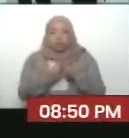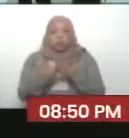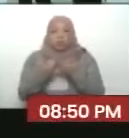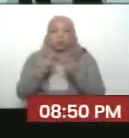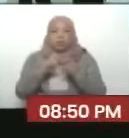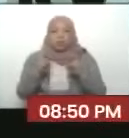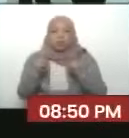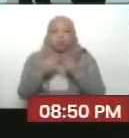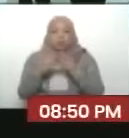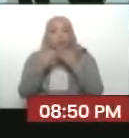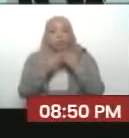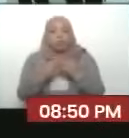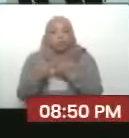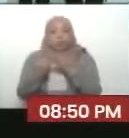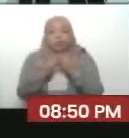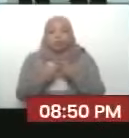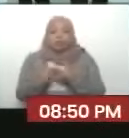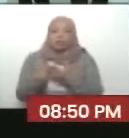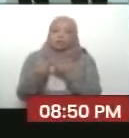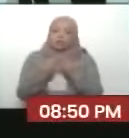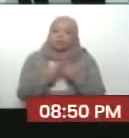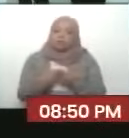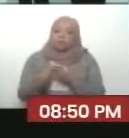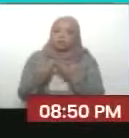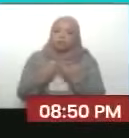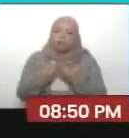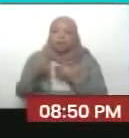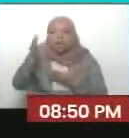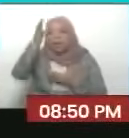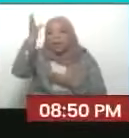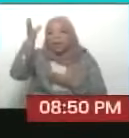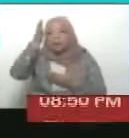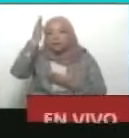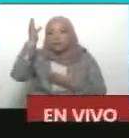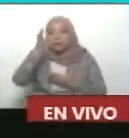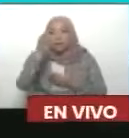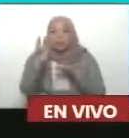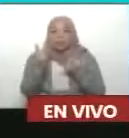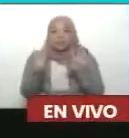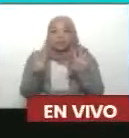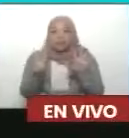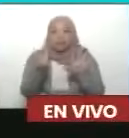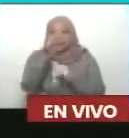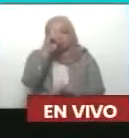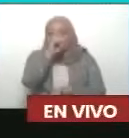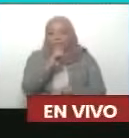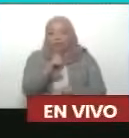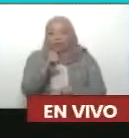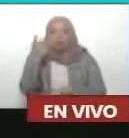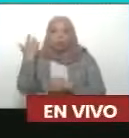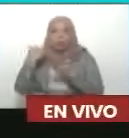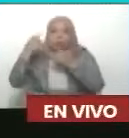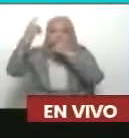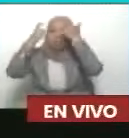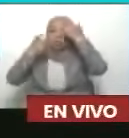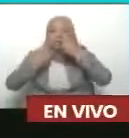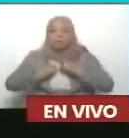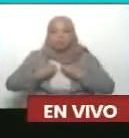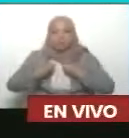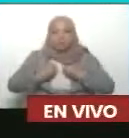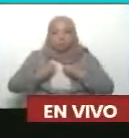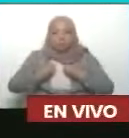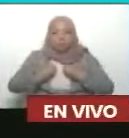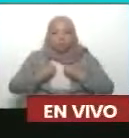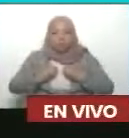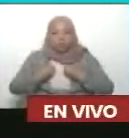lo he estudiado muchas veces. Fui canciller de comandante Chávez casi 7 años y estudié bastante el tema.